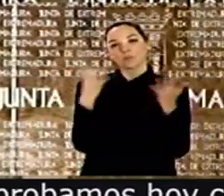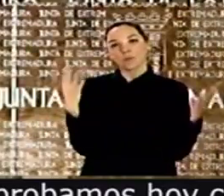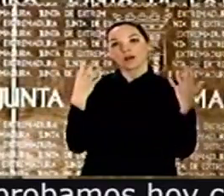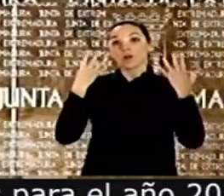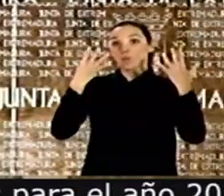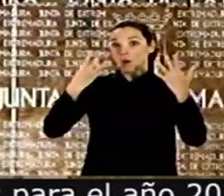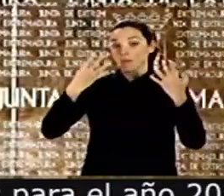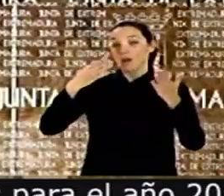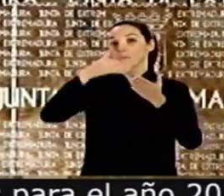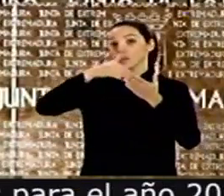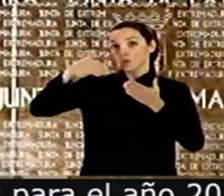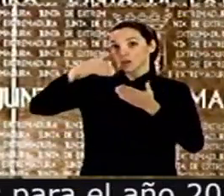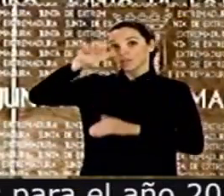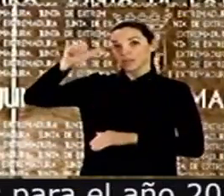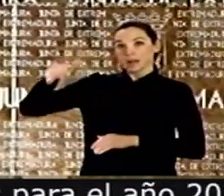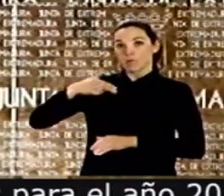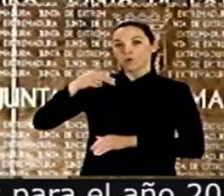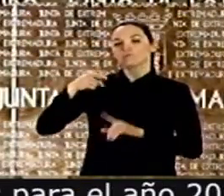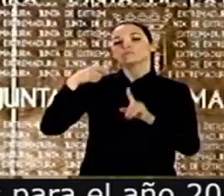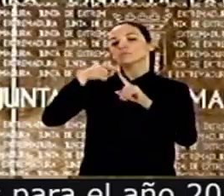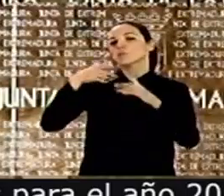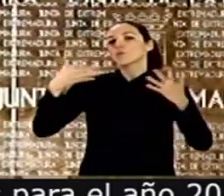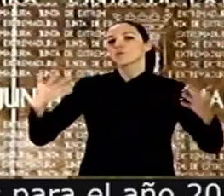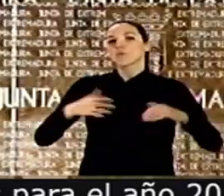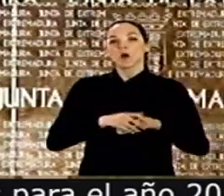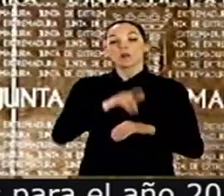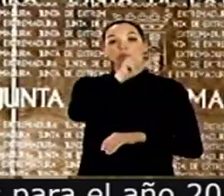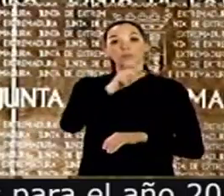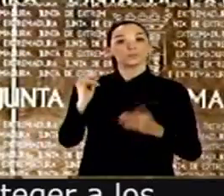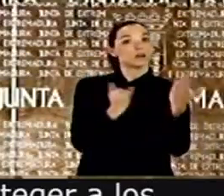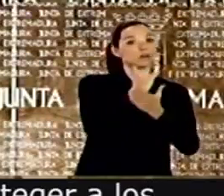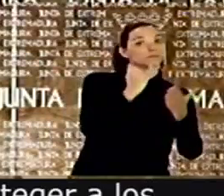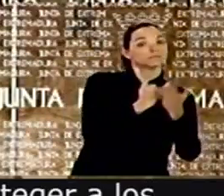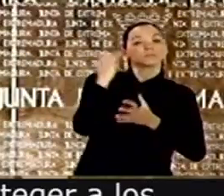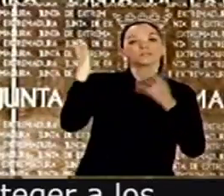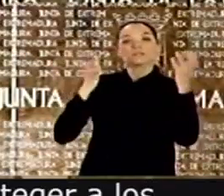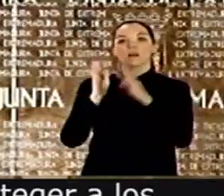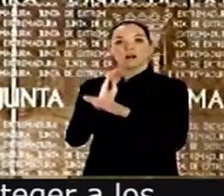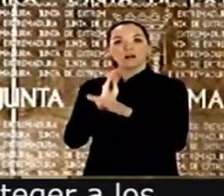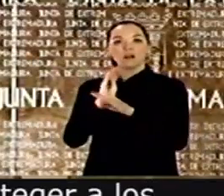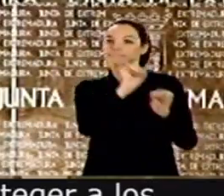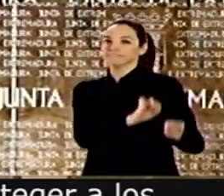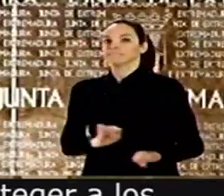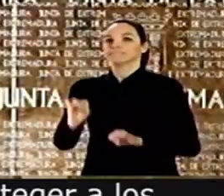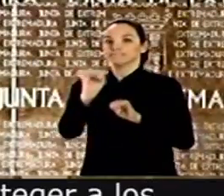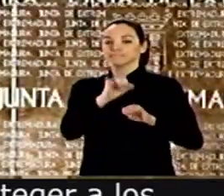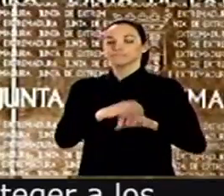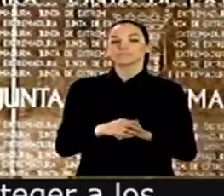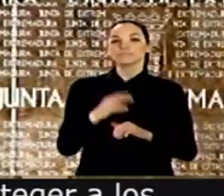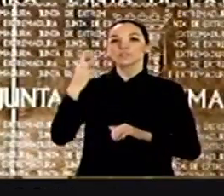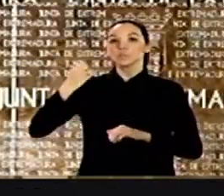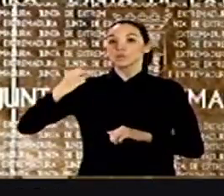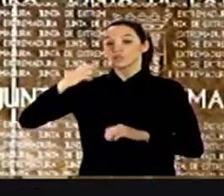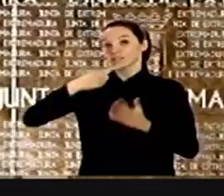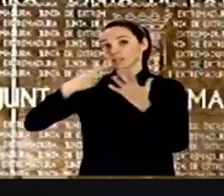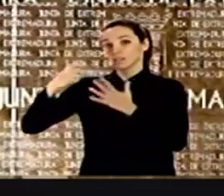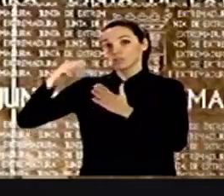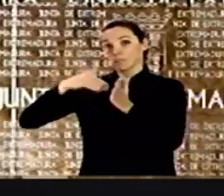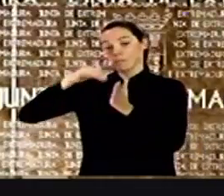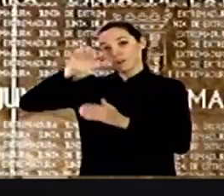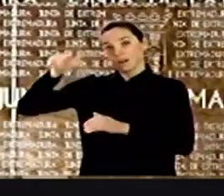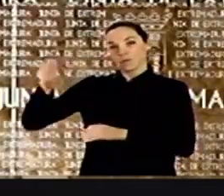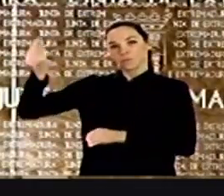millones de euros para proteger a los agricultores y a los ganaderos. Convocatoria que aumenta en 2.600.000 euros y que incluye otras